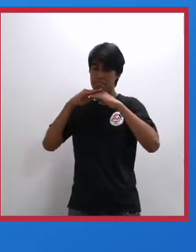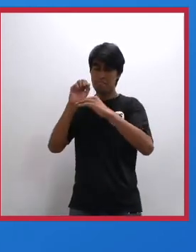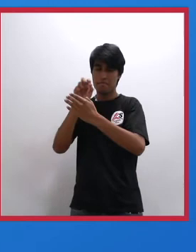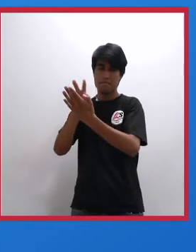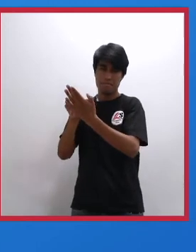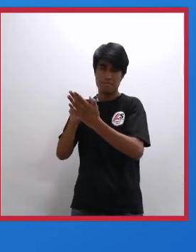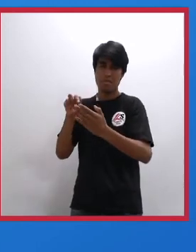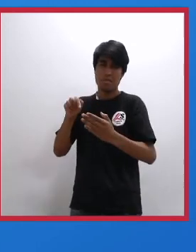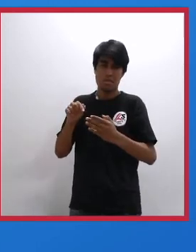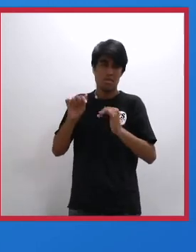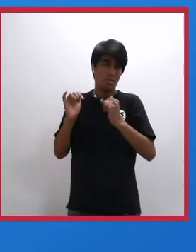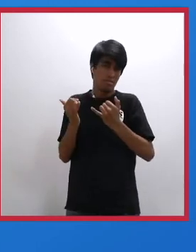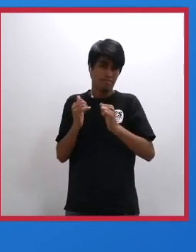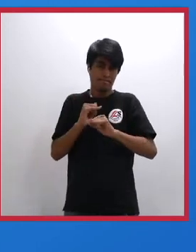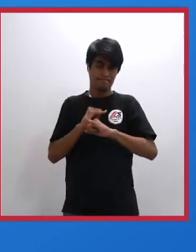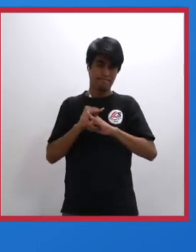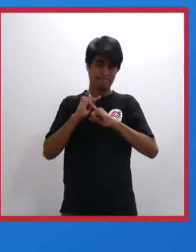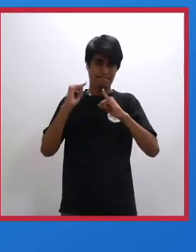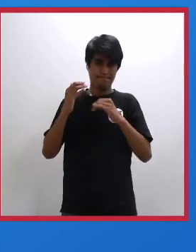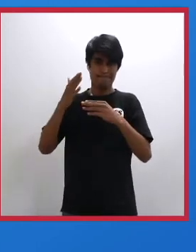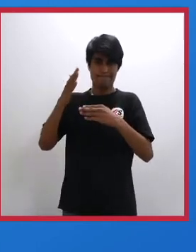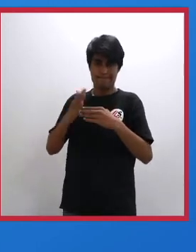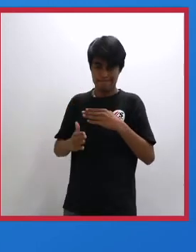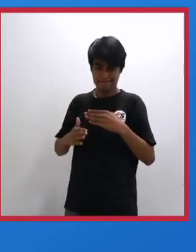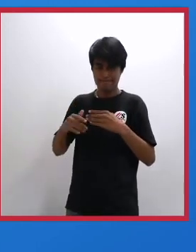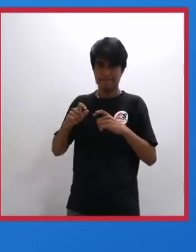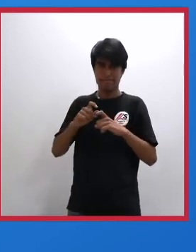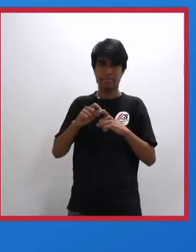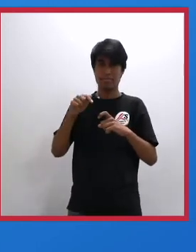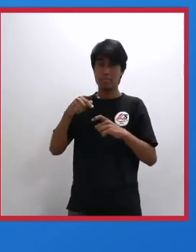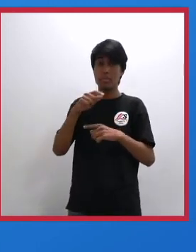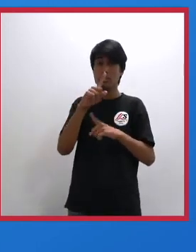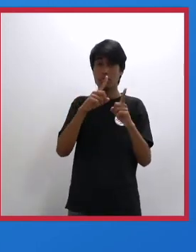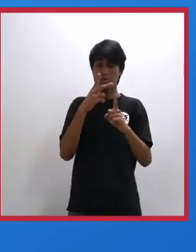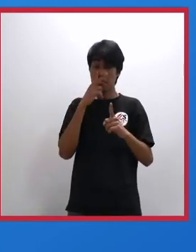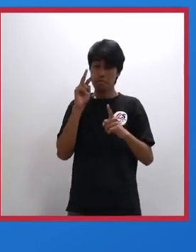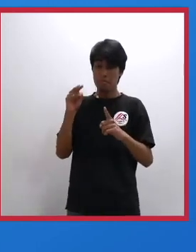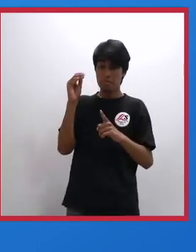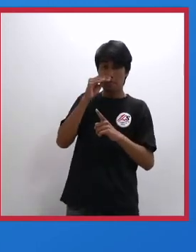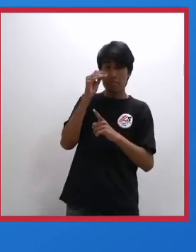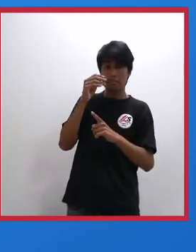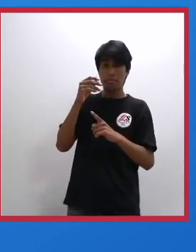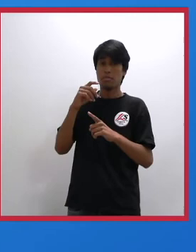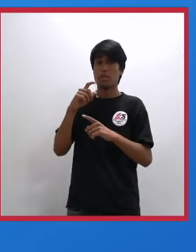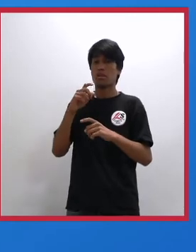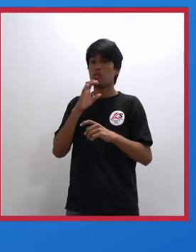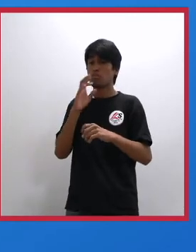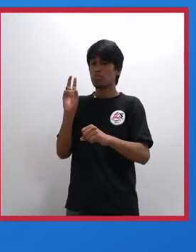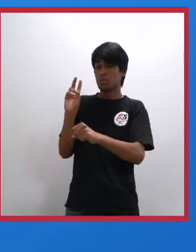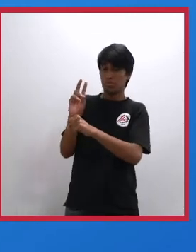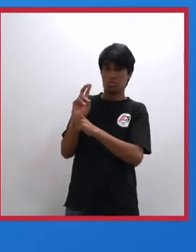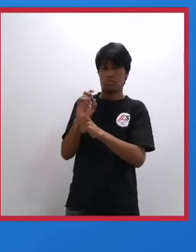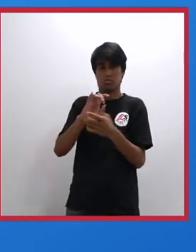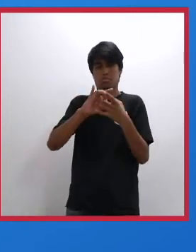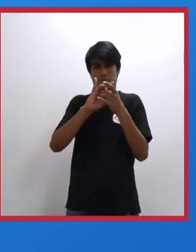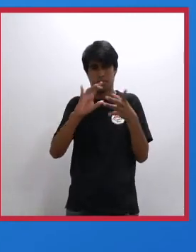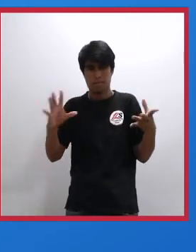eso y en base a eso revisen nuevamente el plan de ejecución segura y el plan de seguridad.